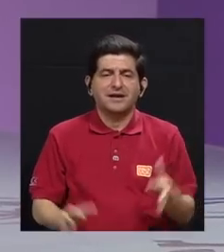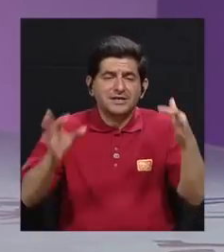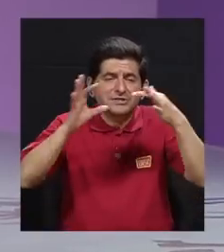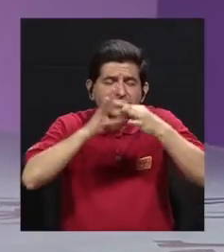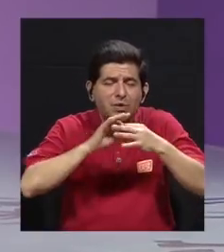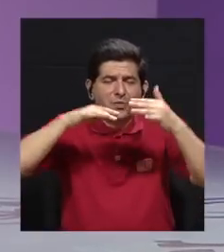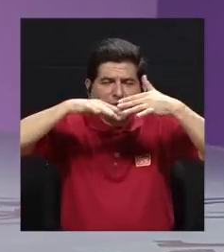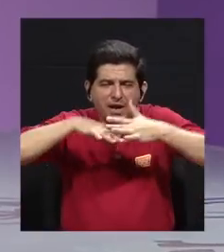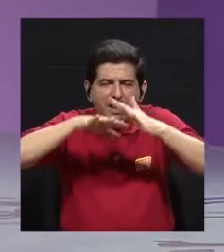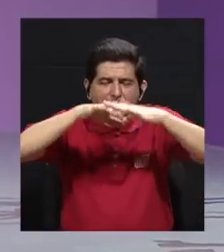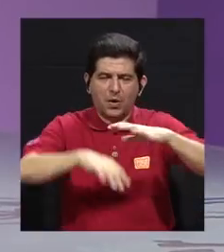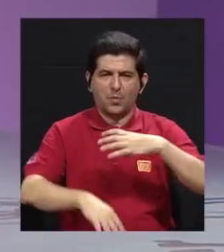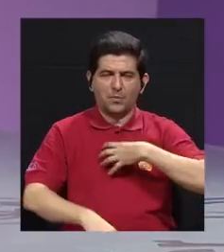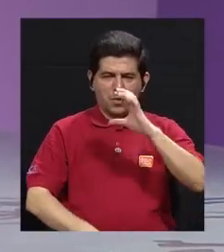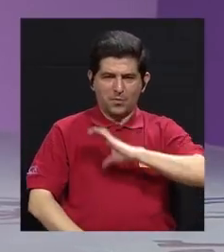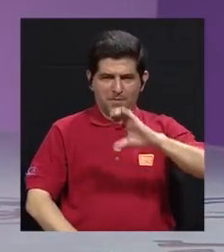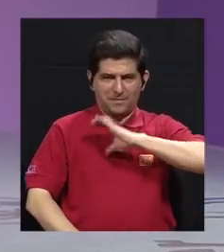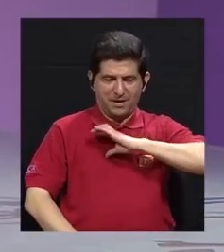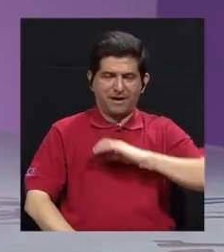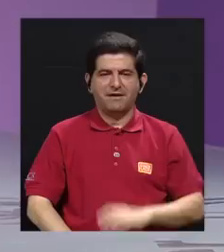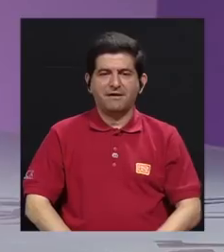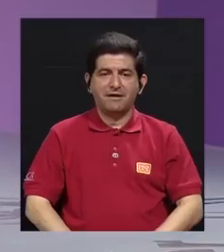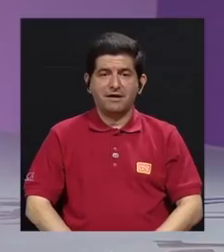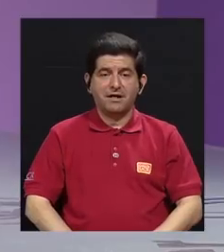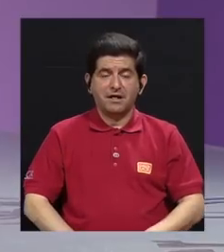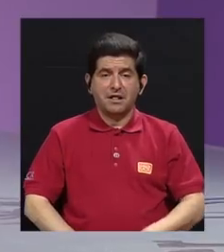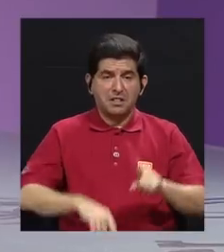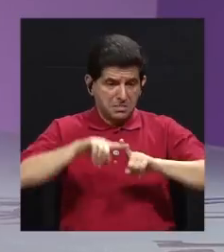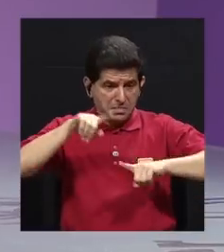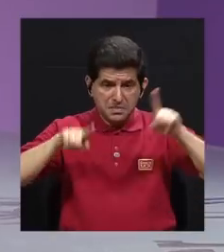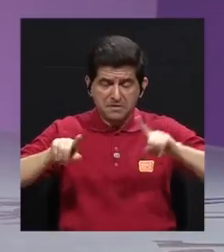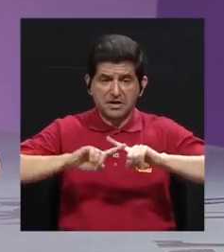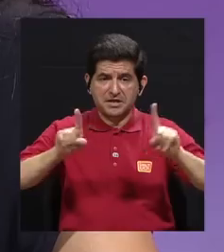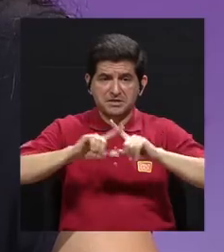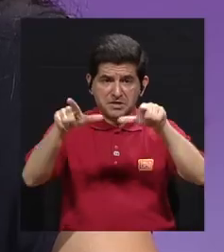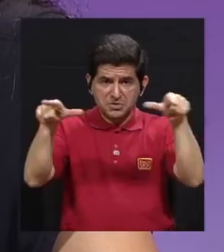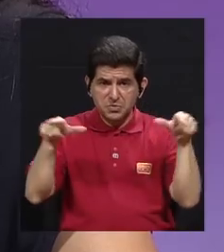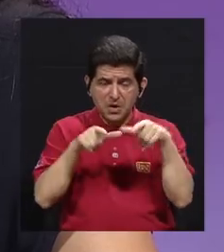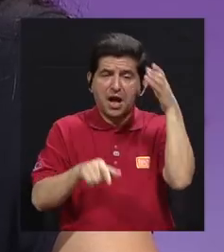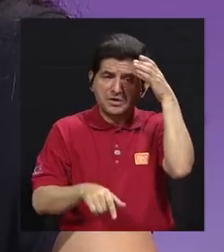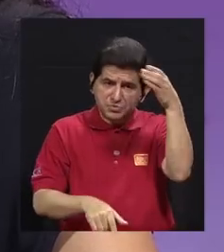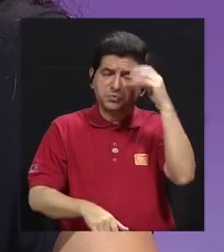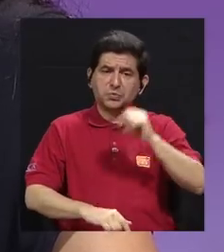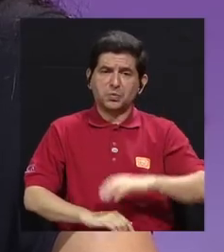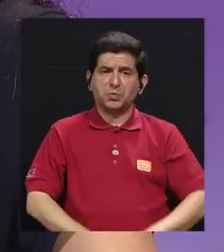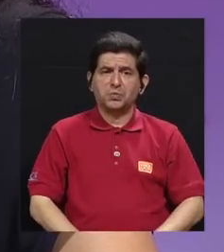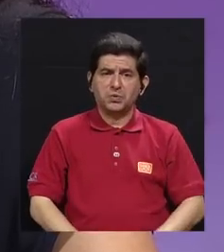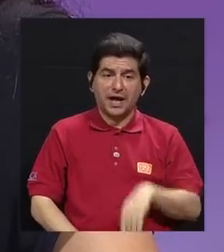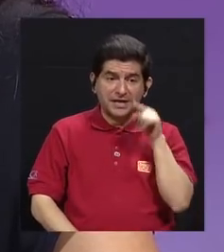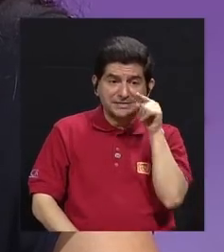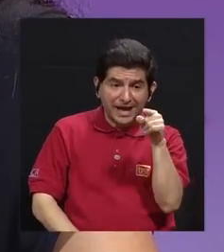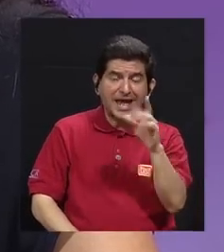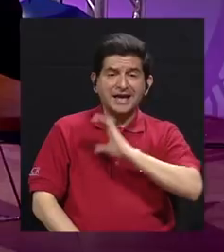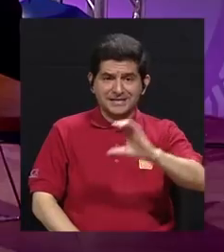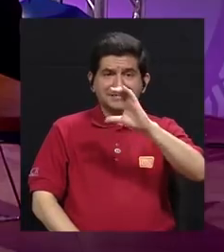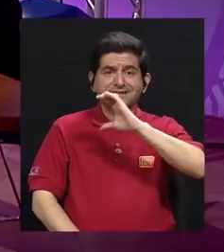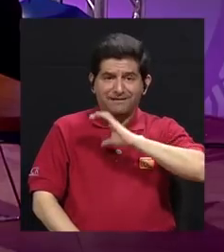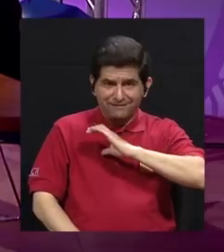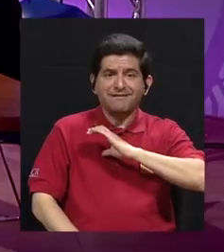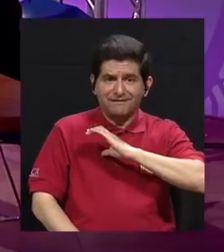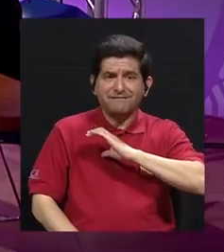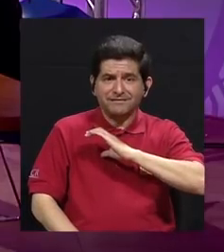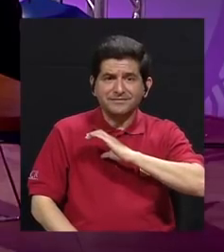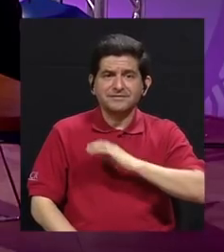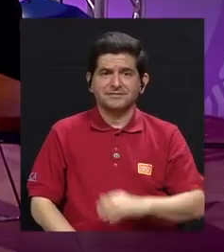se entretejen en una trama propia hilos diversos, hilos de otros lugares, de otras culturas, y eso ha sido